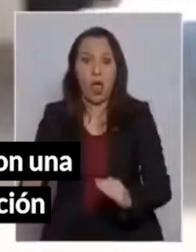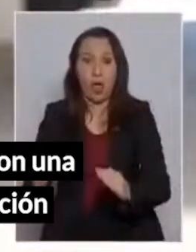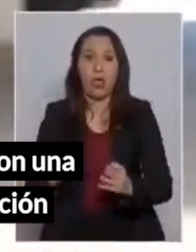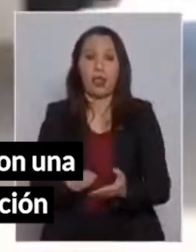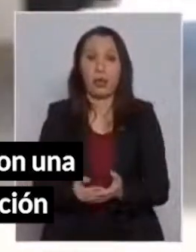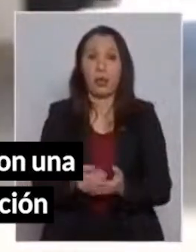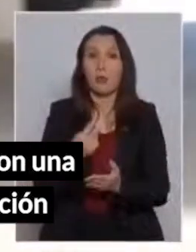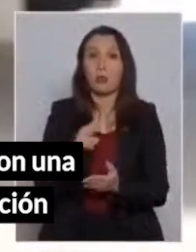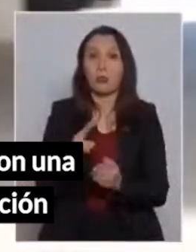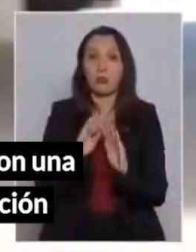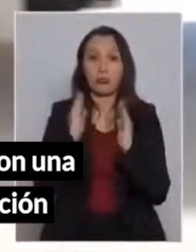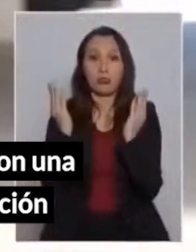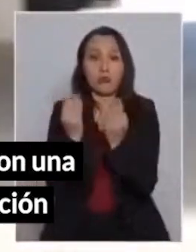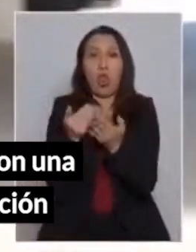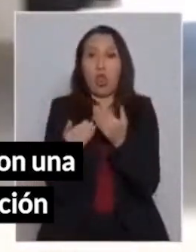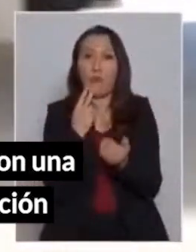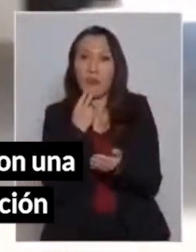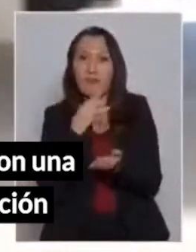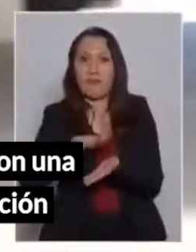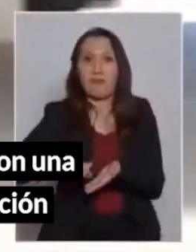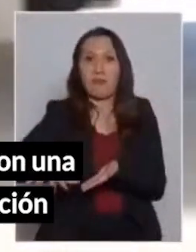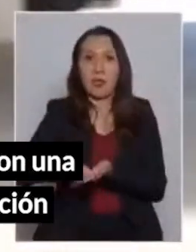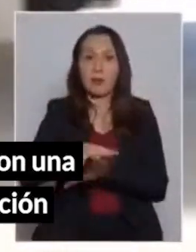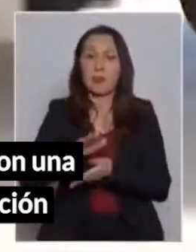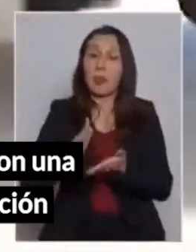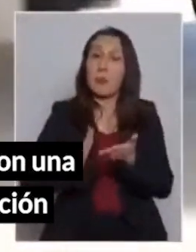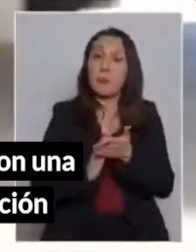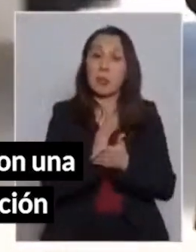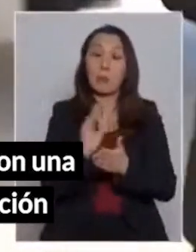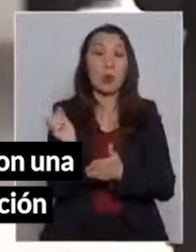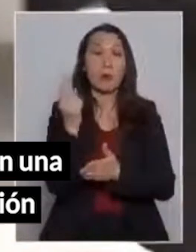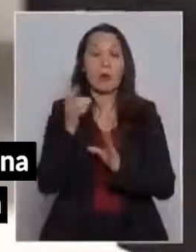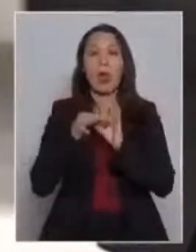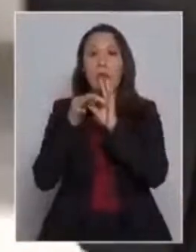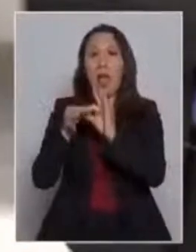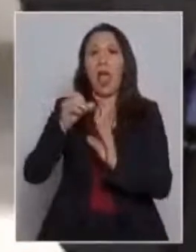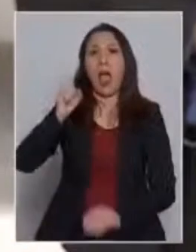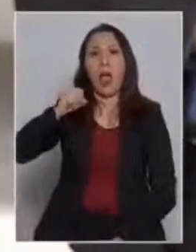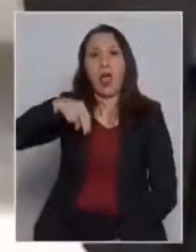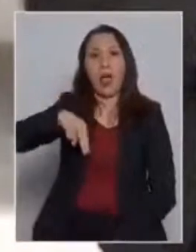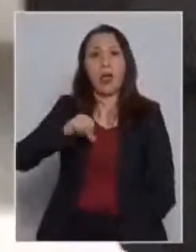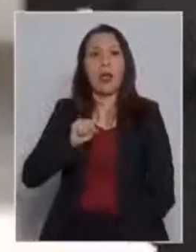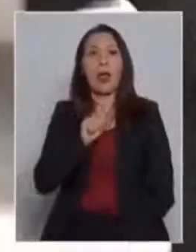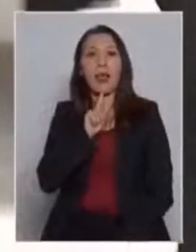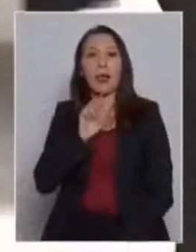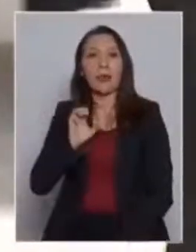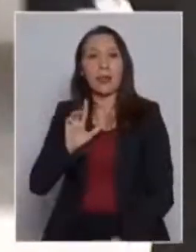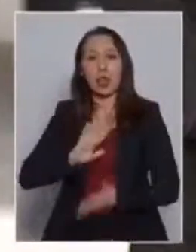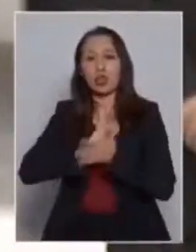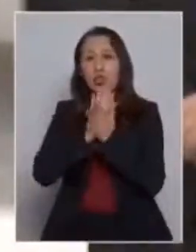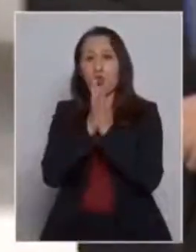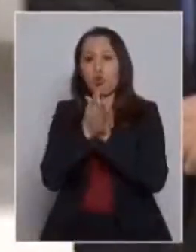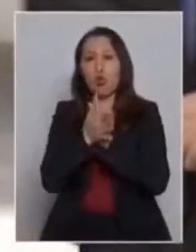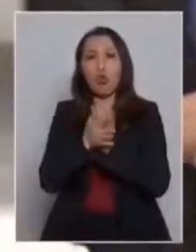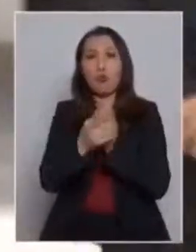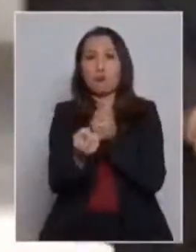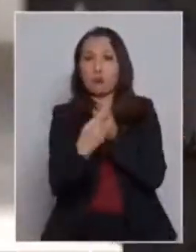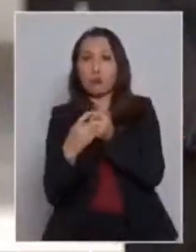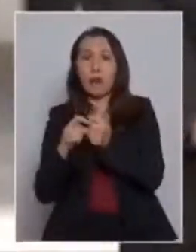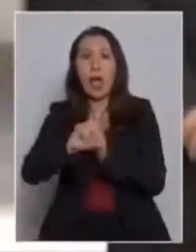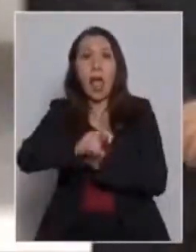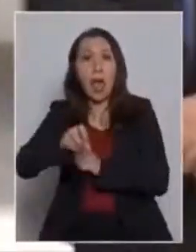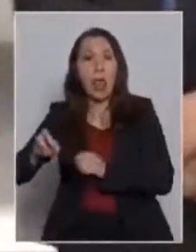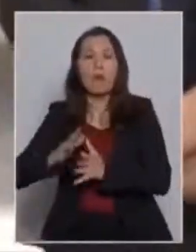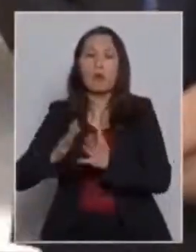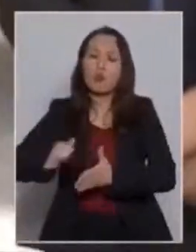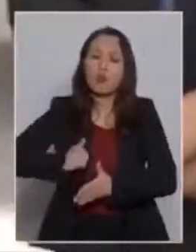Quiero partir agradeciendo a Anatel porque todos los canales se han puesto de acuerdo con mucha generosidad en sacar adelante